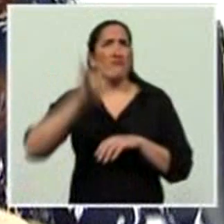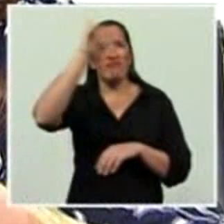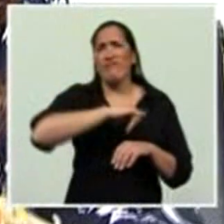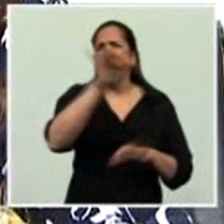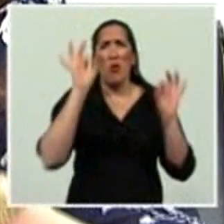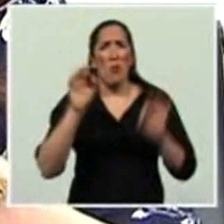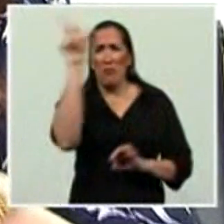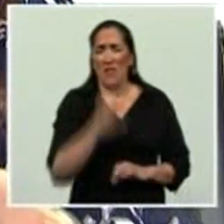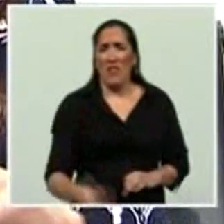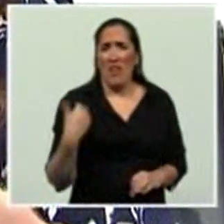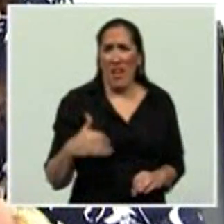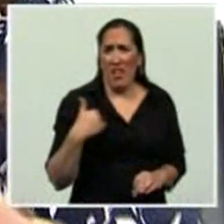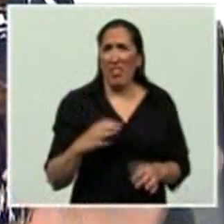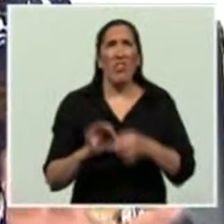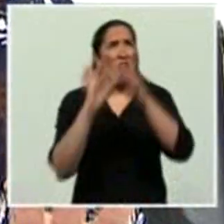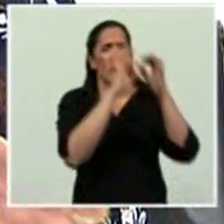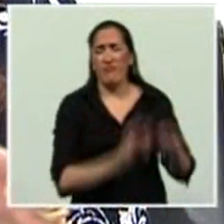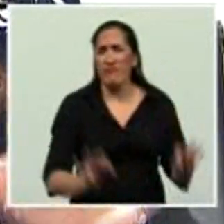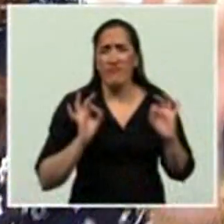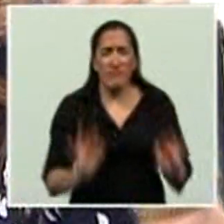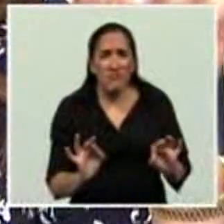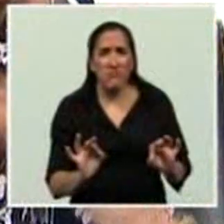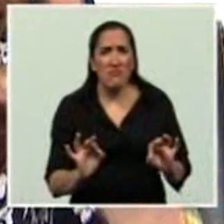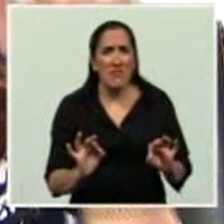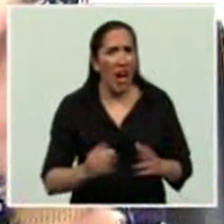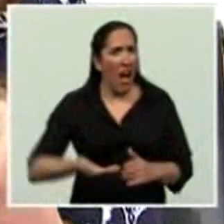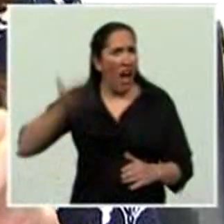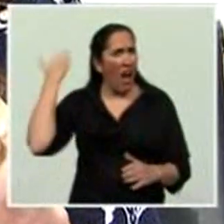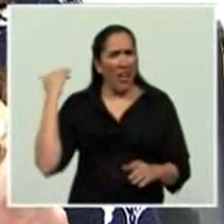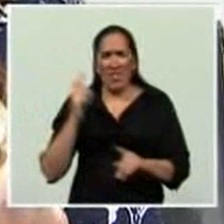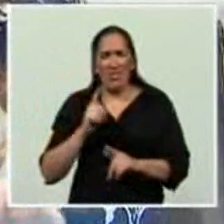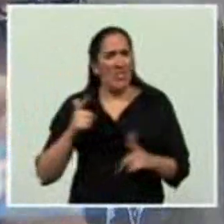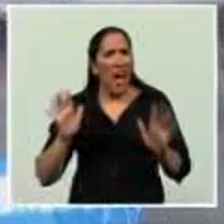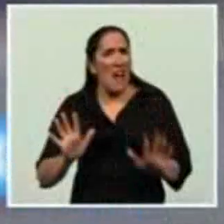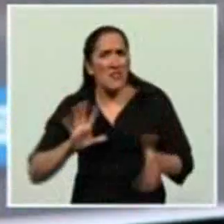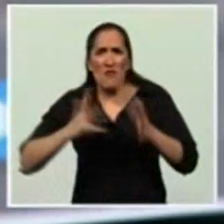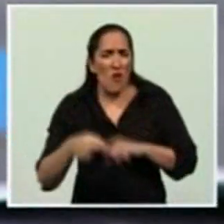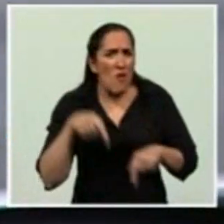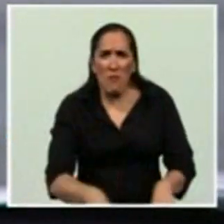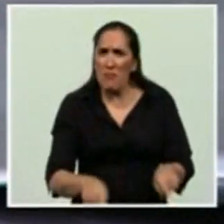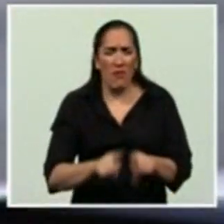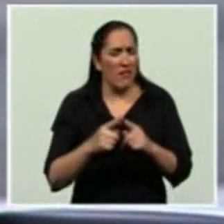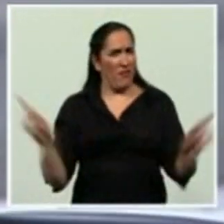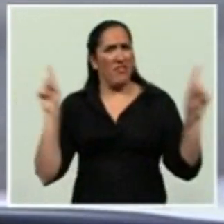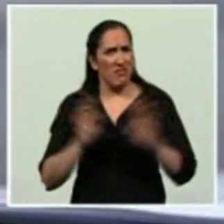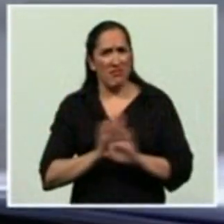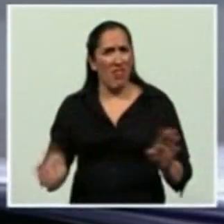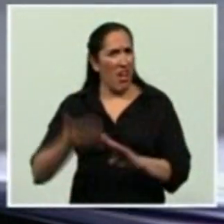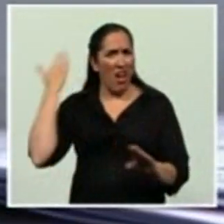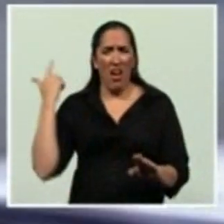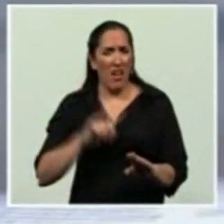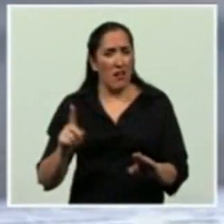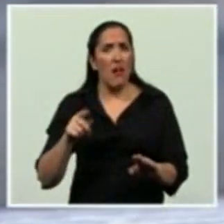país como nunca se había hecho ya no hay que venir a Buenos Aires como muchas veces había todos los vuelos eran